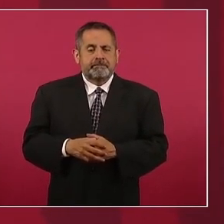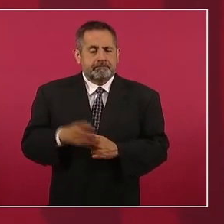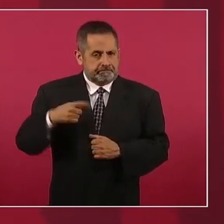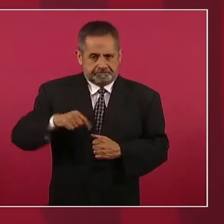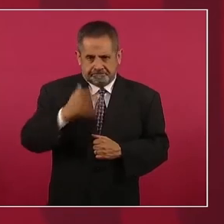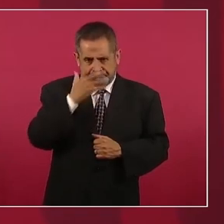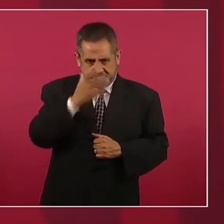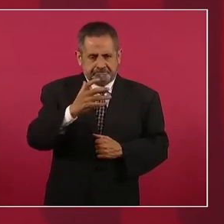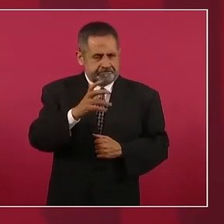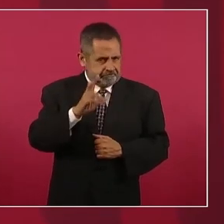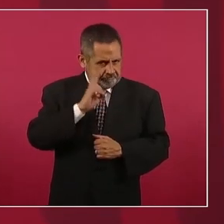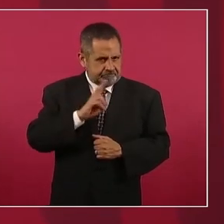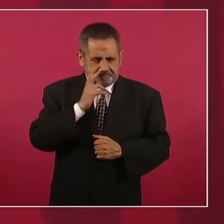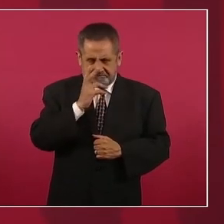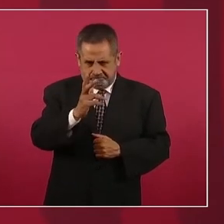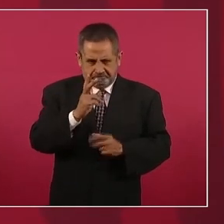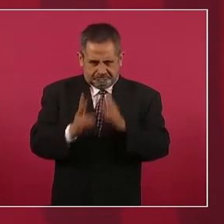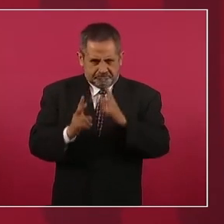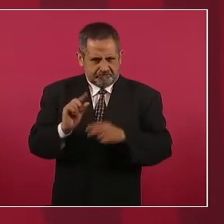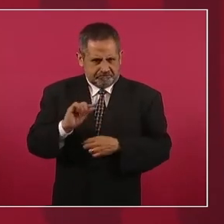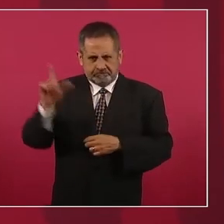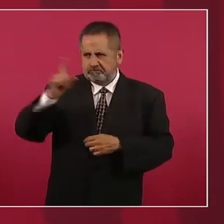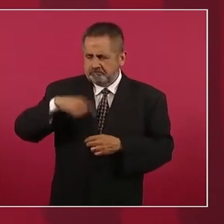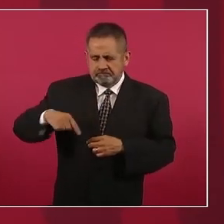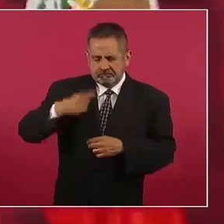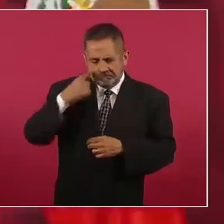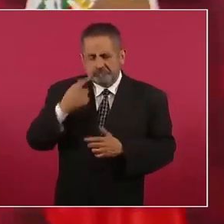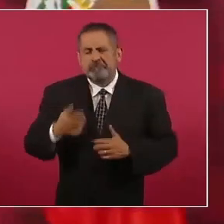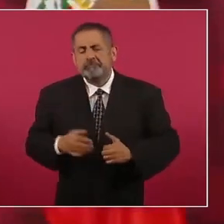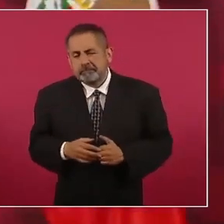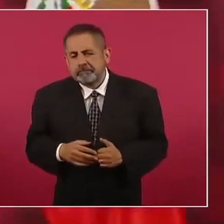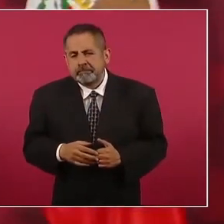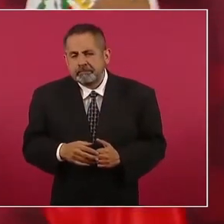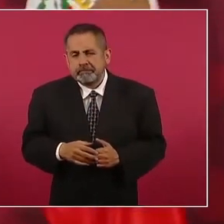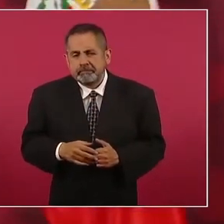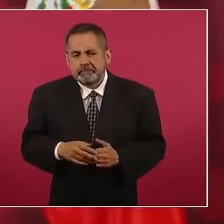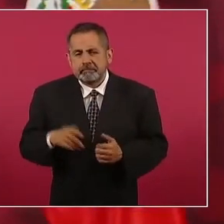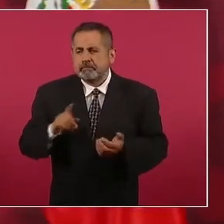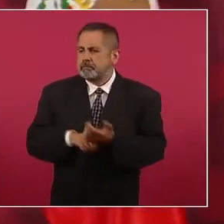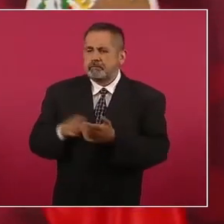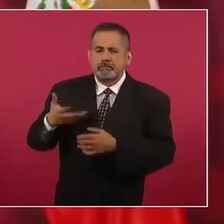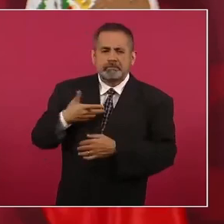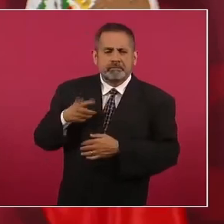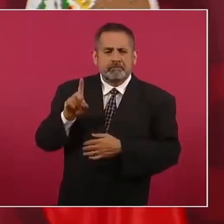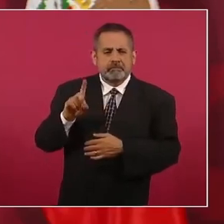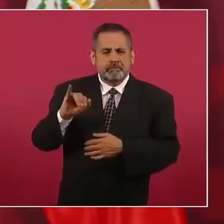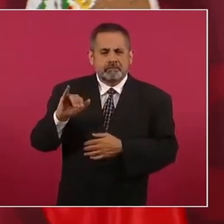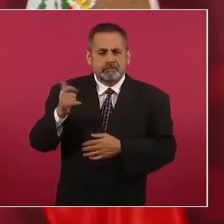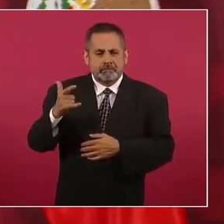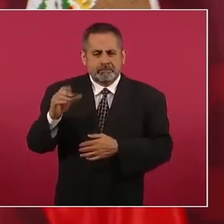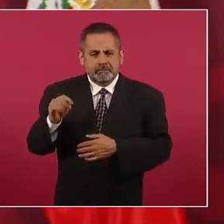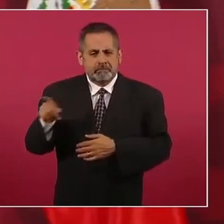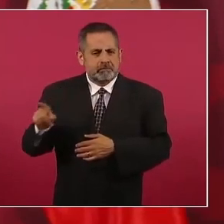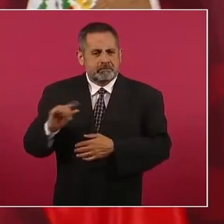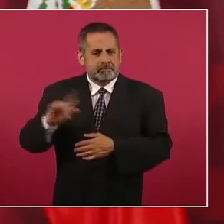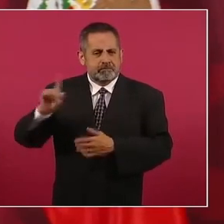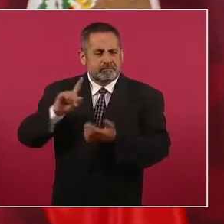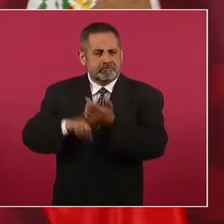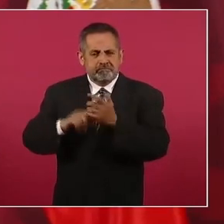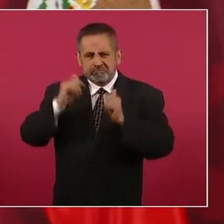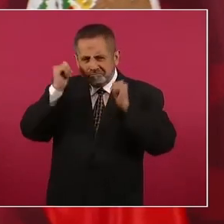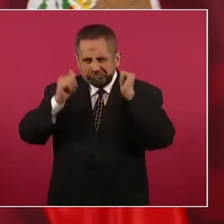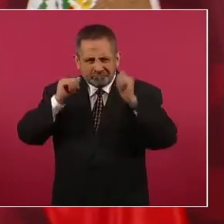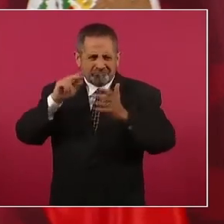serios, rigurosos, profesionales. Aquí está Diego y pues hay antropólogos